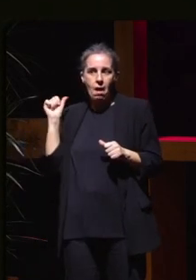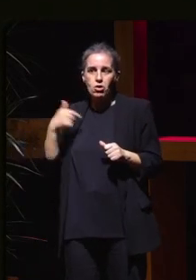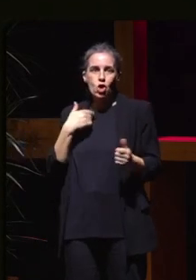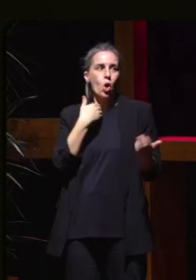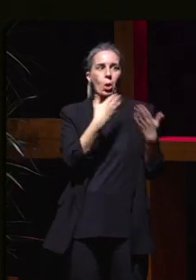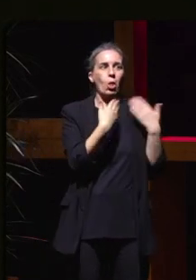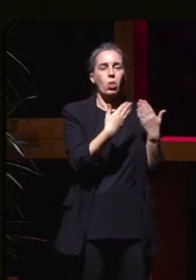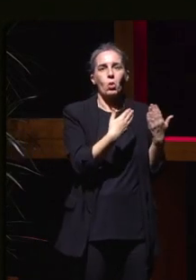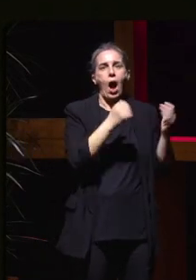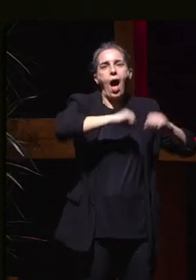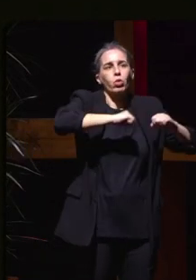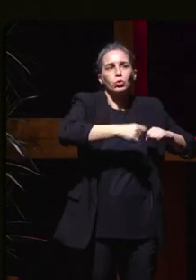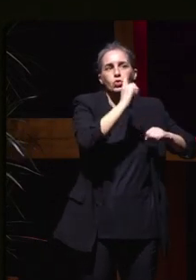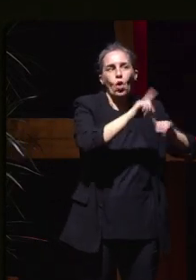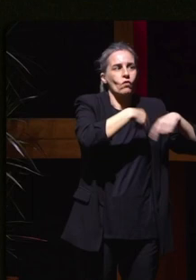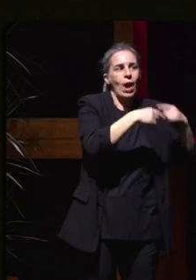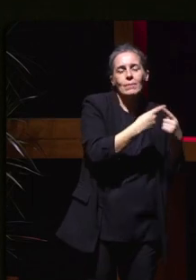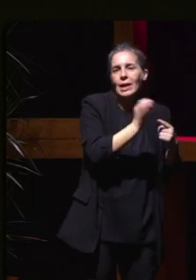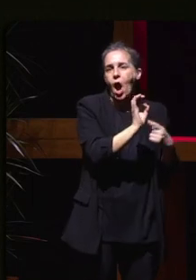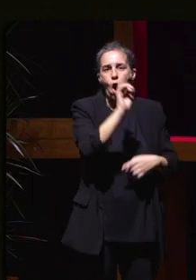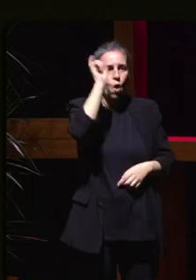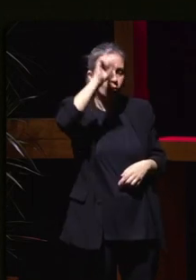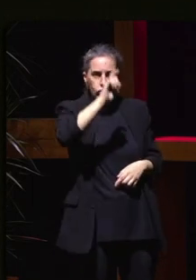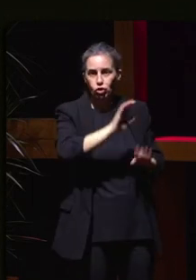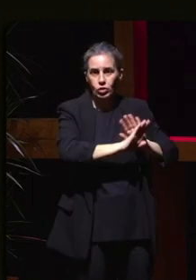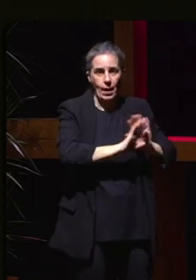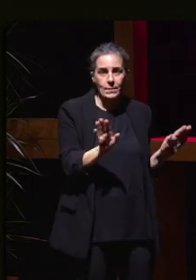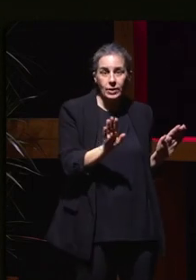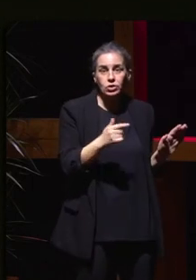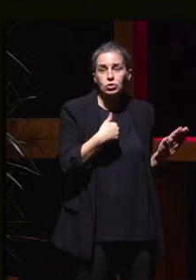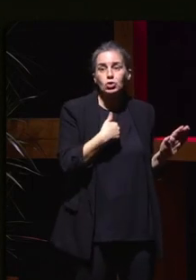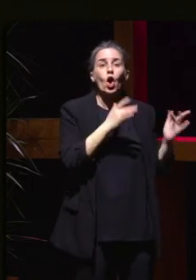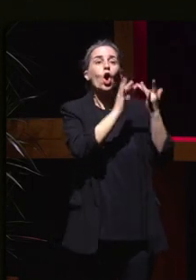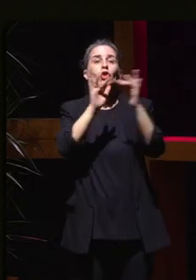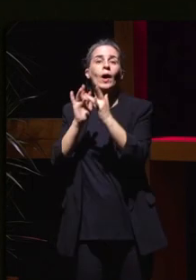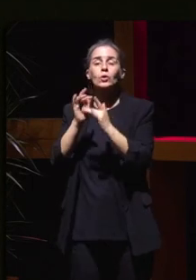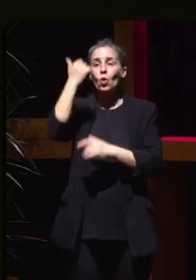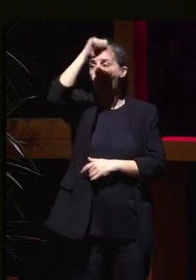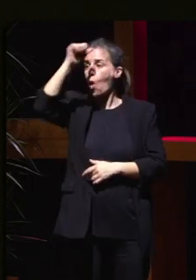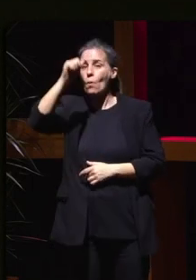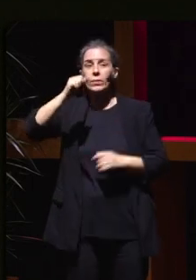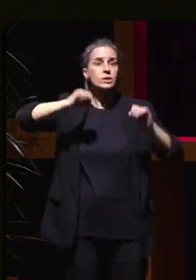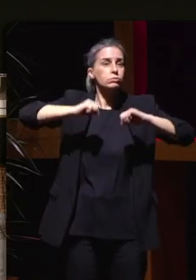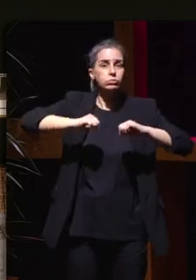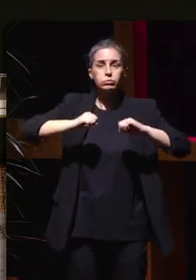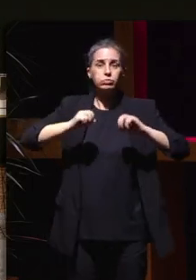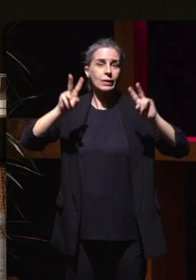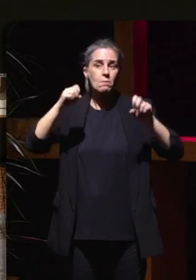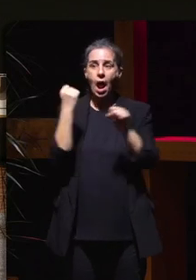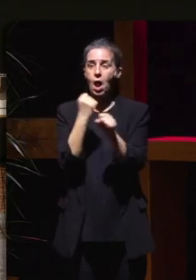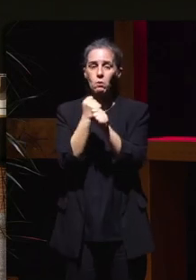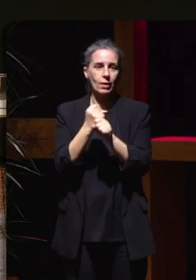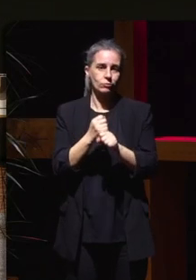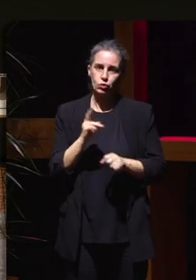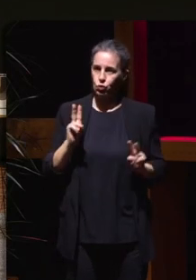Gómez adultos que eran o parientes o profesores nunca me relacionara con señores adultos en un entorno laboral entonces